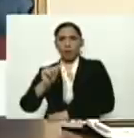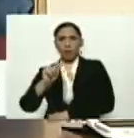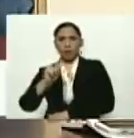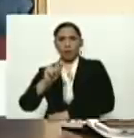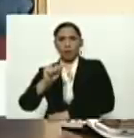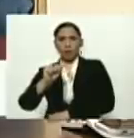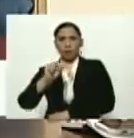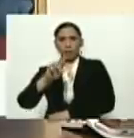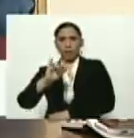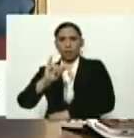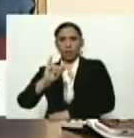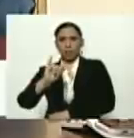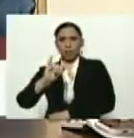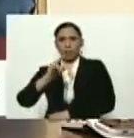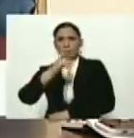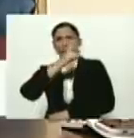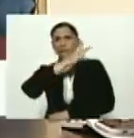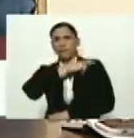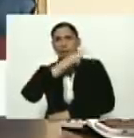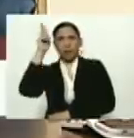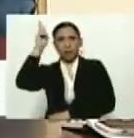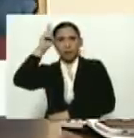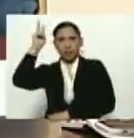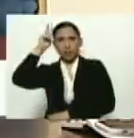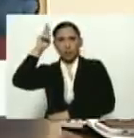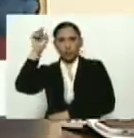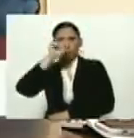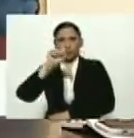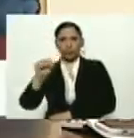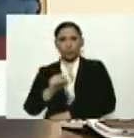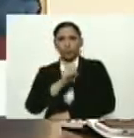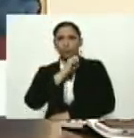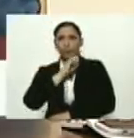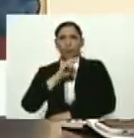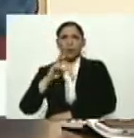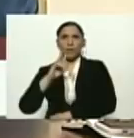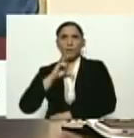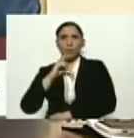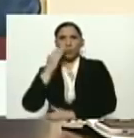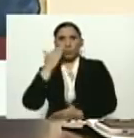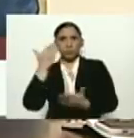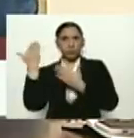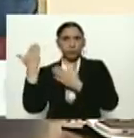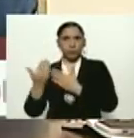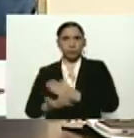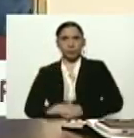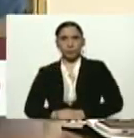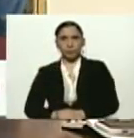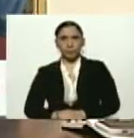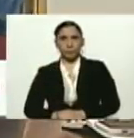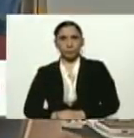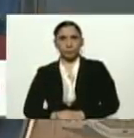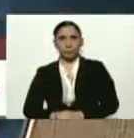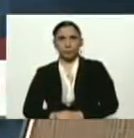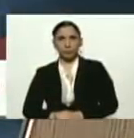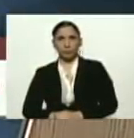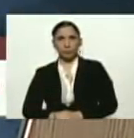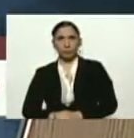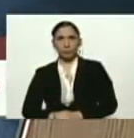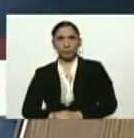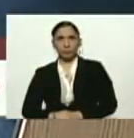jefe indio del sur. Evo Morales Ayma. Adelante, querido hermano.